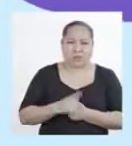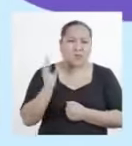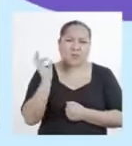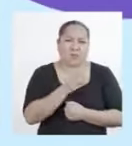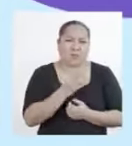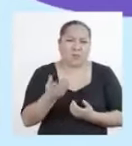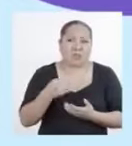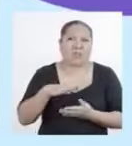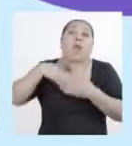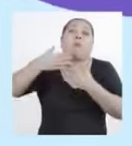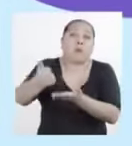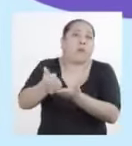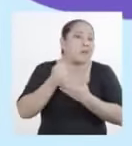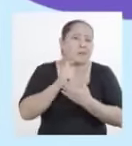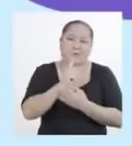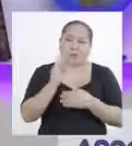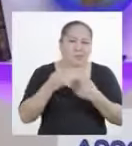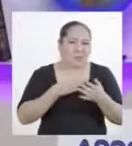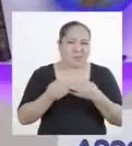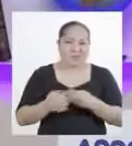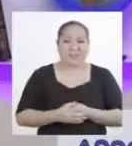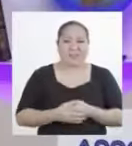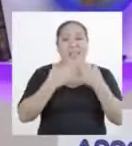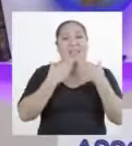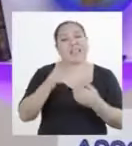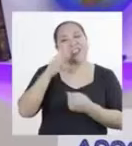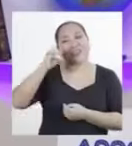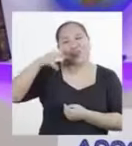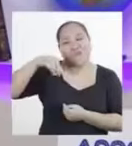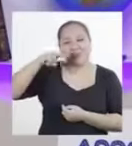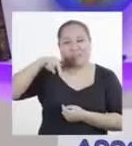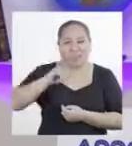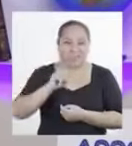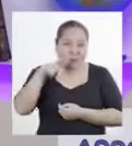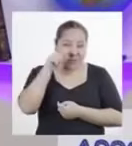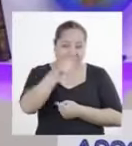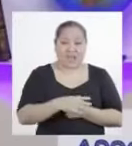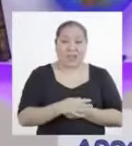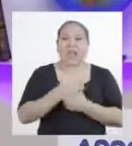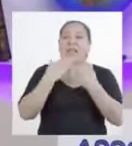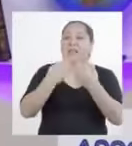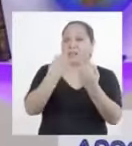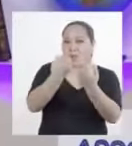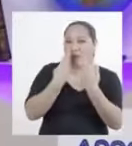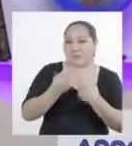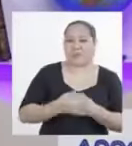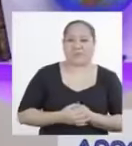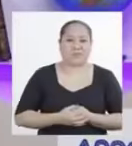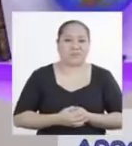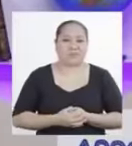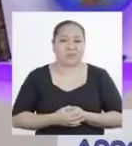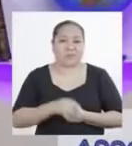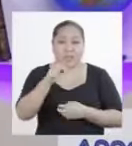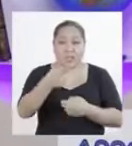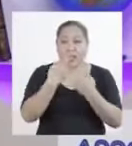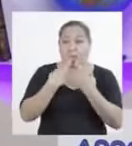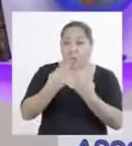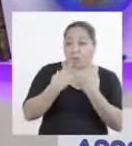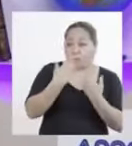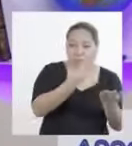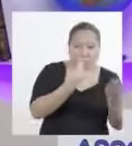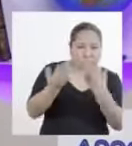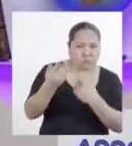Ni tampoco si te van a corresponder ¡Guau! Gracias, Romina, por esta nota Y gracias, chicas y chicos, por sus respuestas De